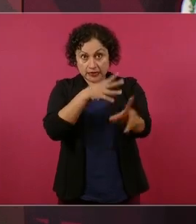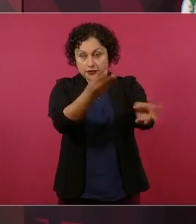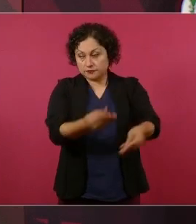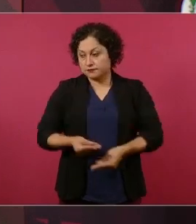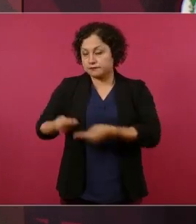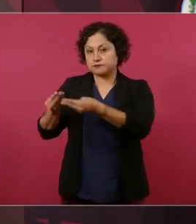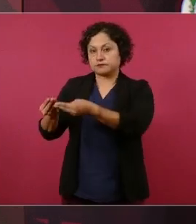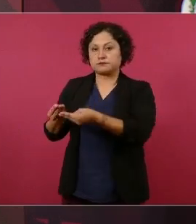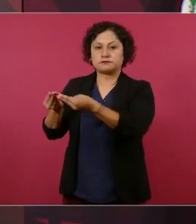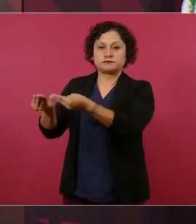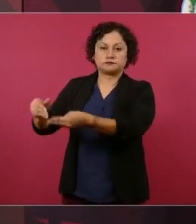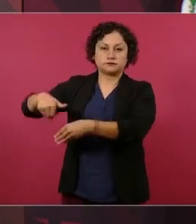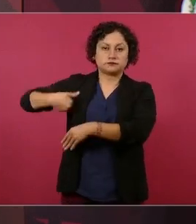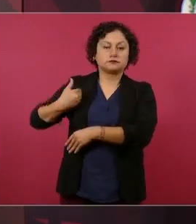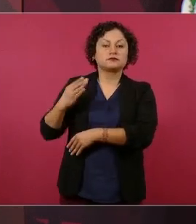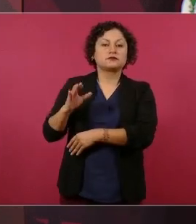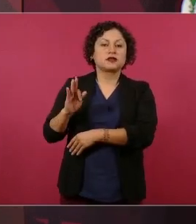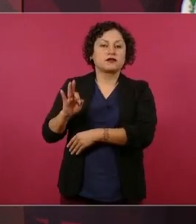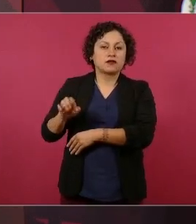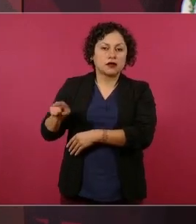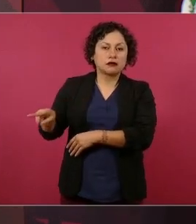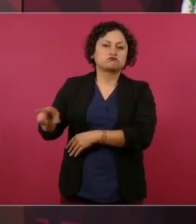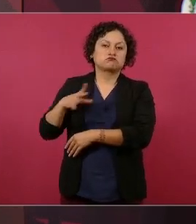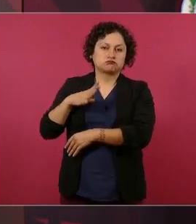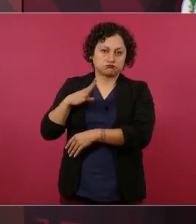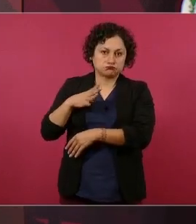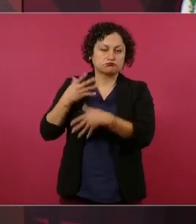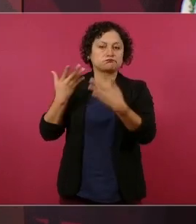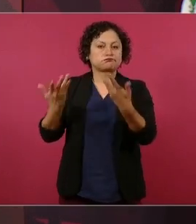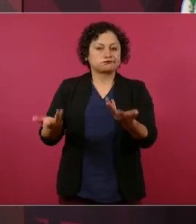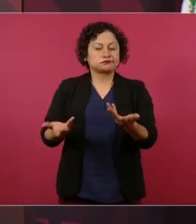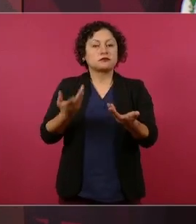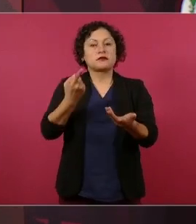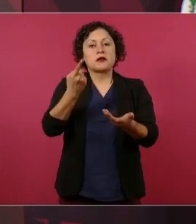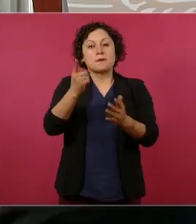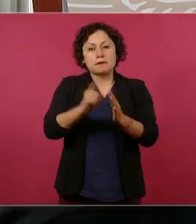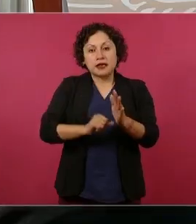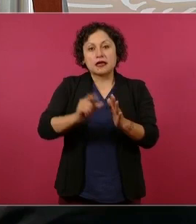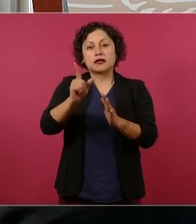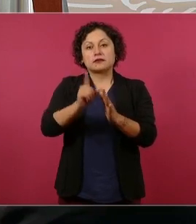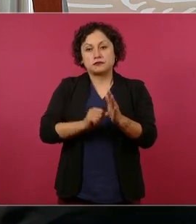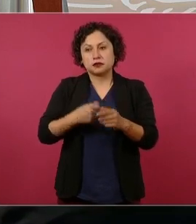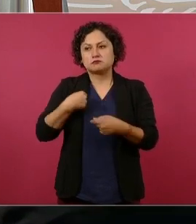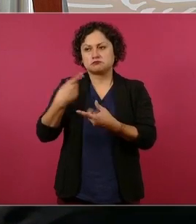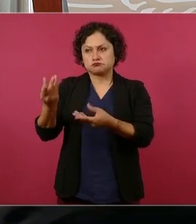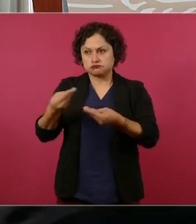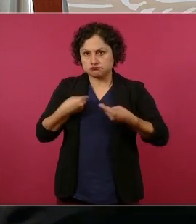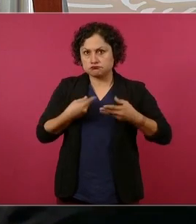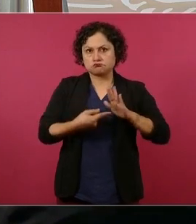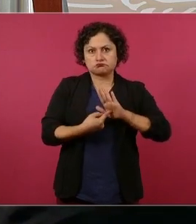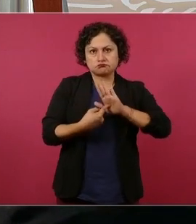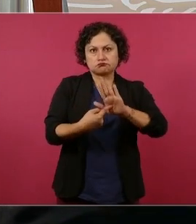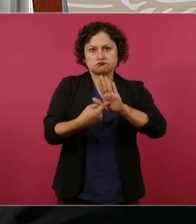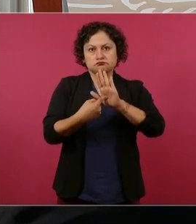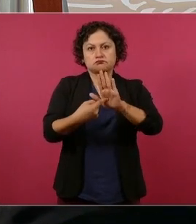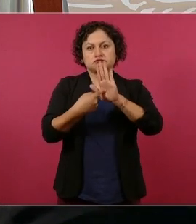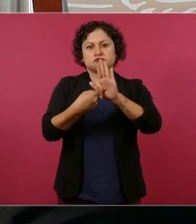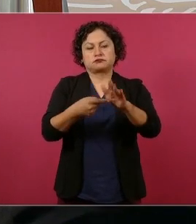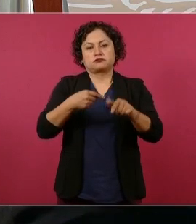Entonces, tener todo cada mes. Y yo tengo el compromiso de ir, de regresar en